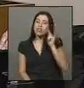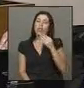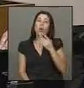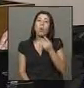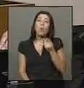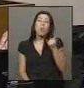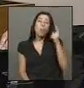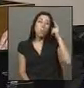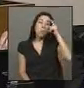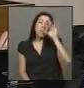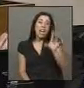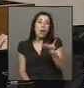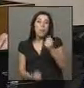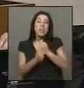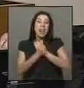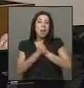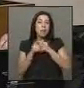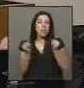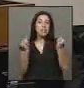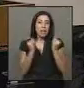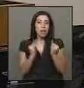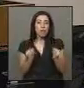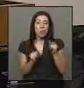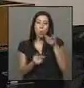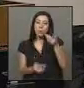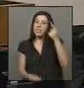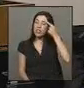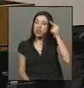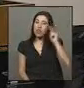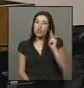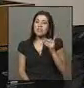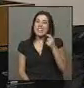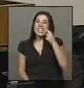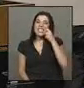cuánto cuesta encontrar el amor en estas condiciones. Usted no sabe qué